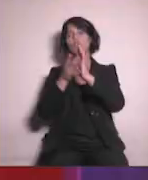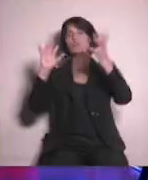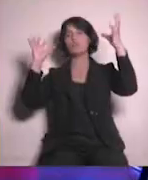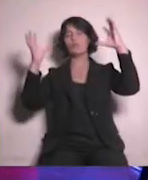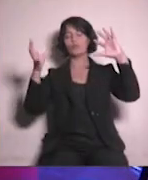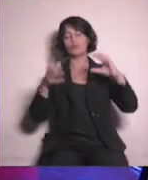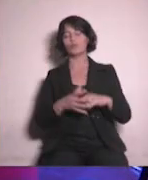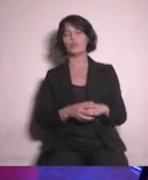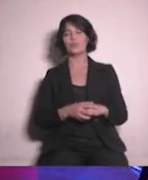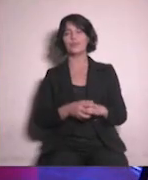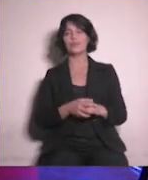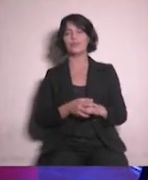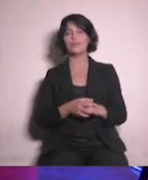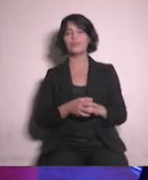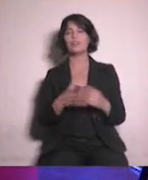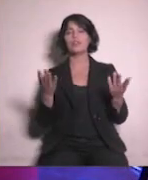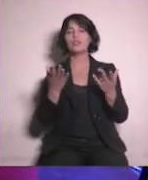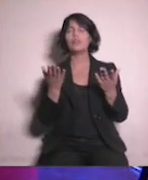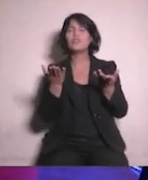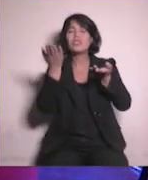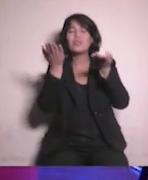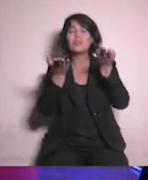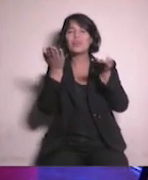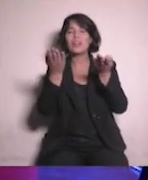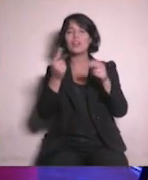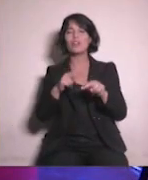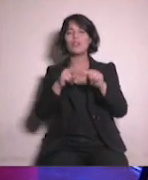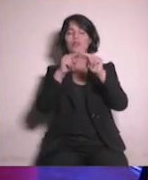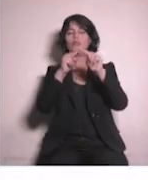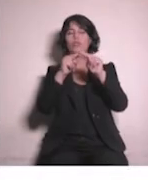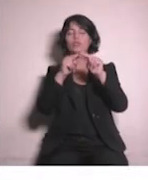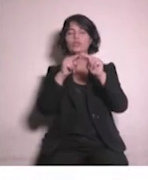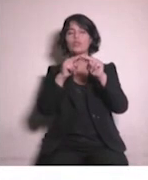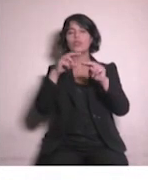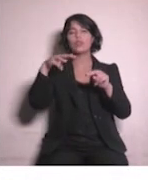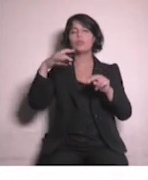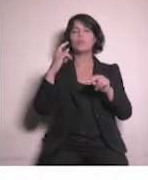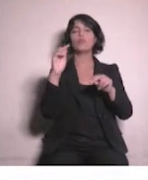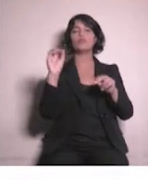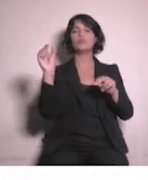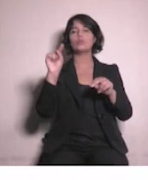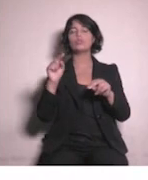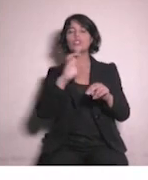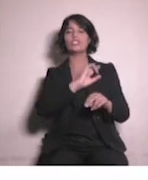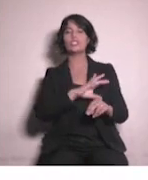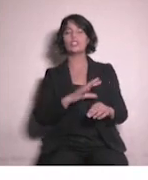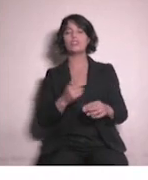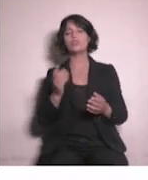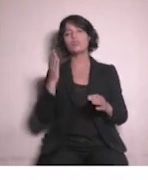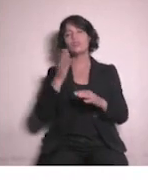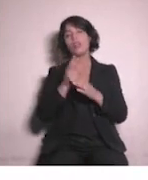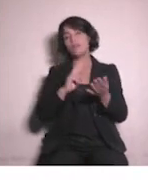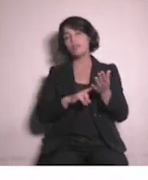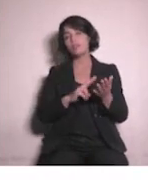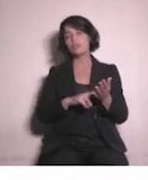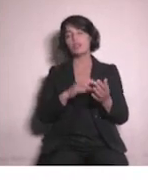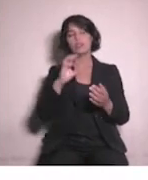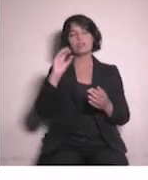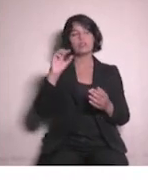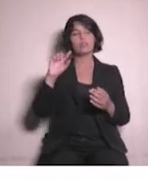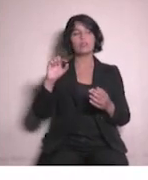¿Y cómo se compara con los fondos mutuos chilenos? vamos a la realidad, 0,48 en